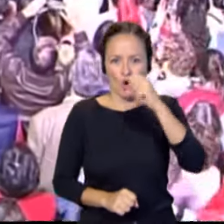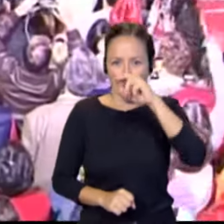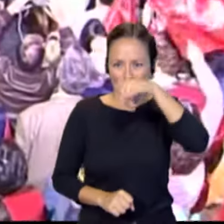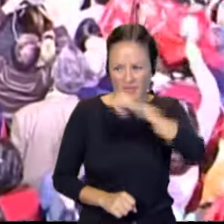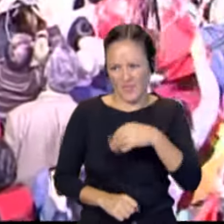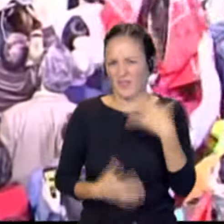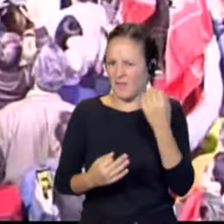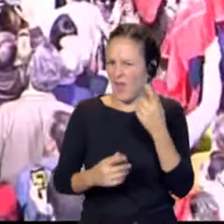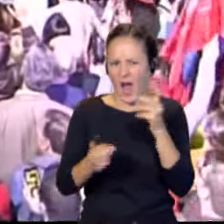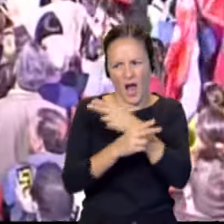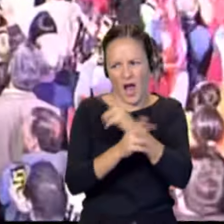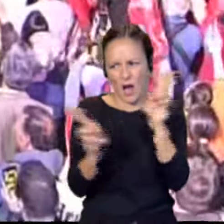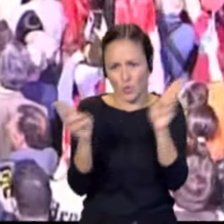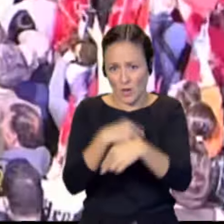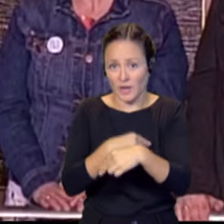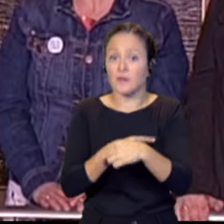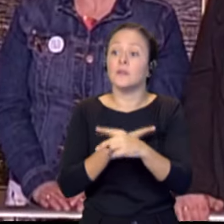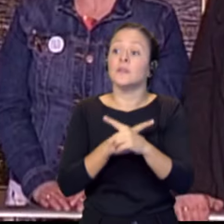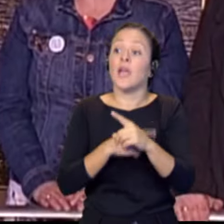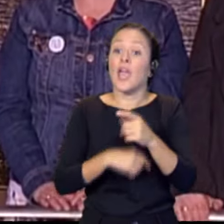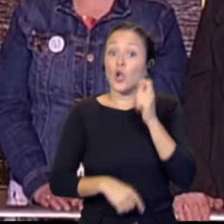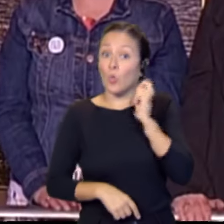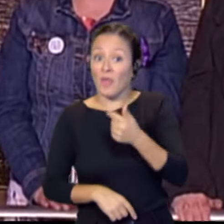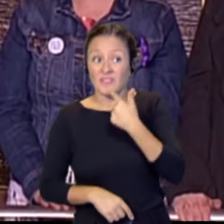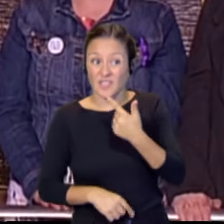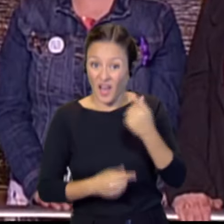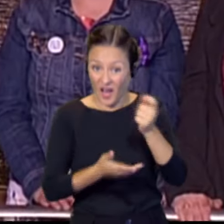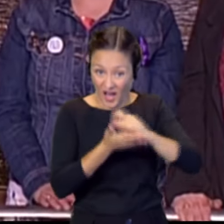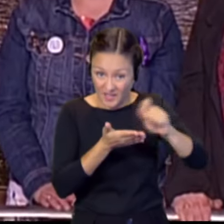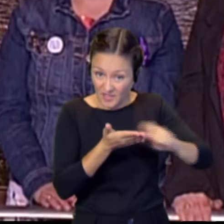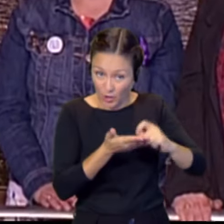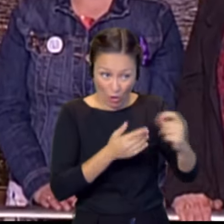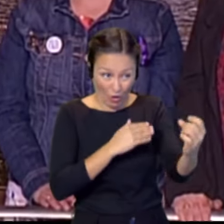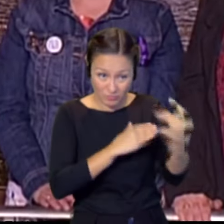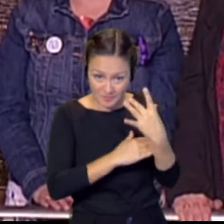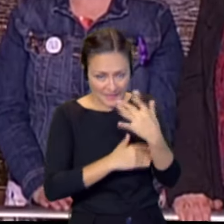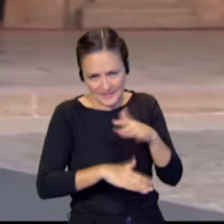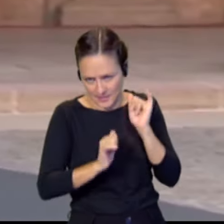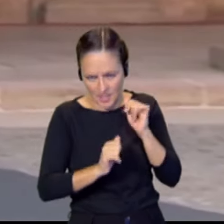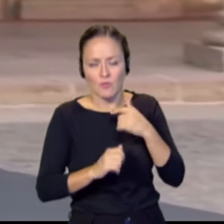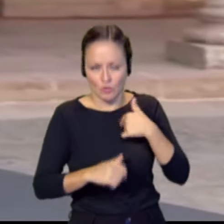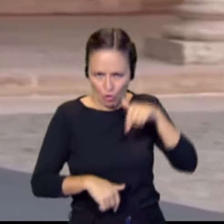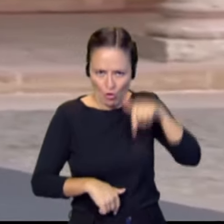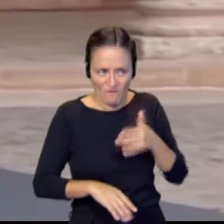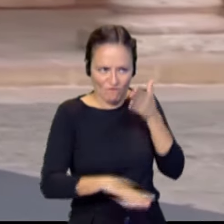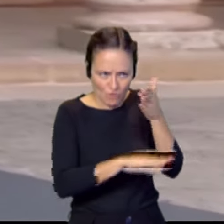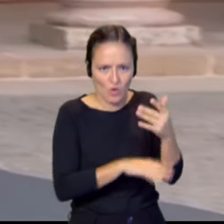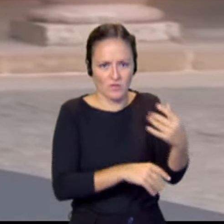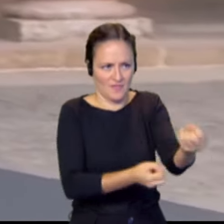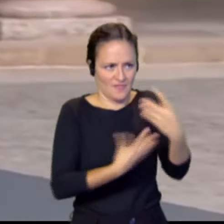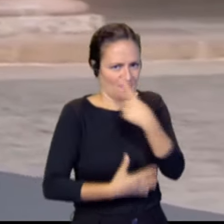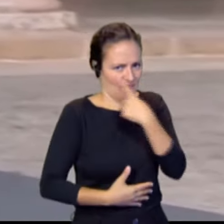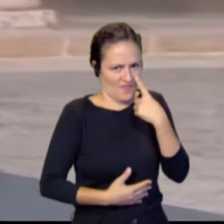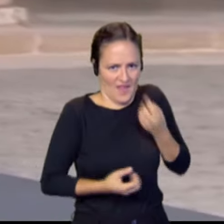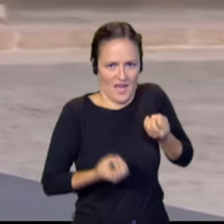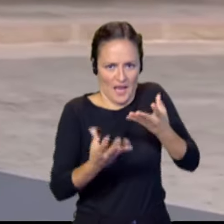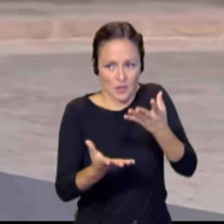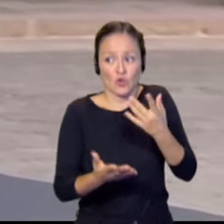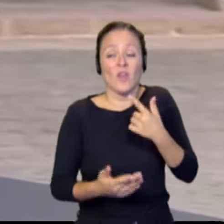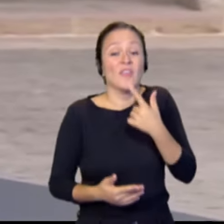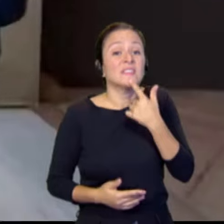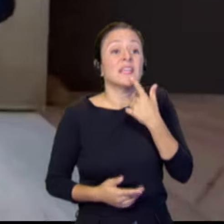petición de hacer la declaración por escrito y mantiene la citación para este martes en la moncloa porque Afirma que le ha citado no por